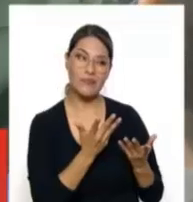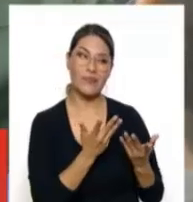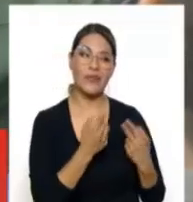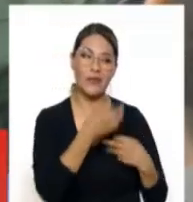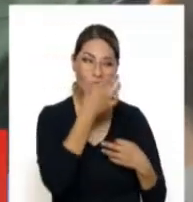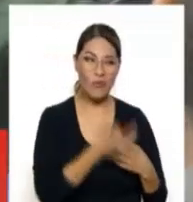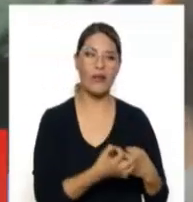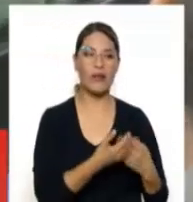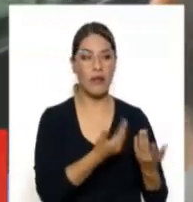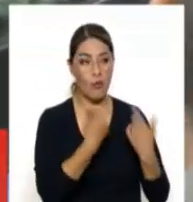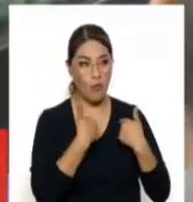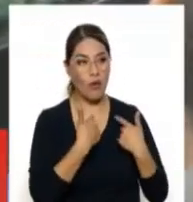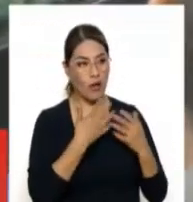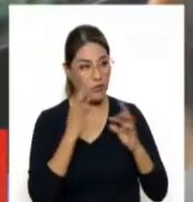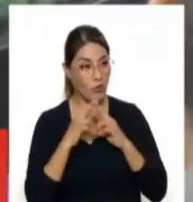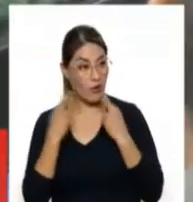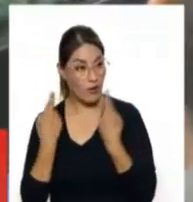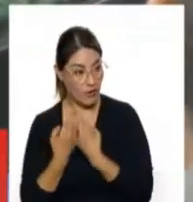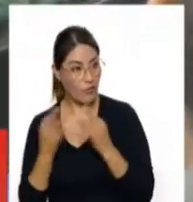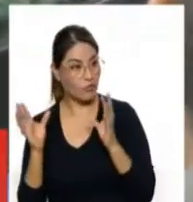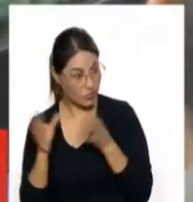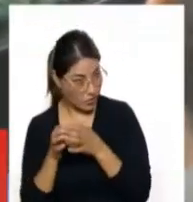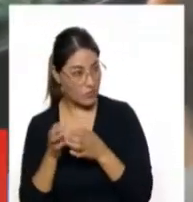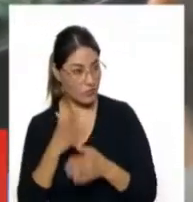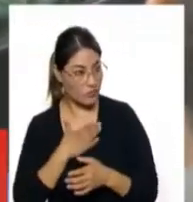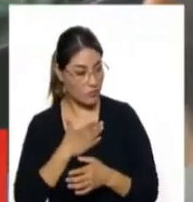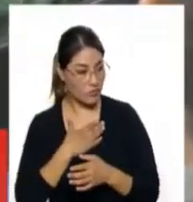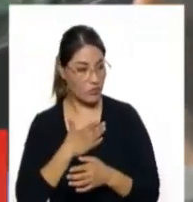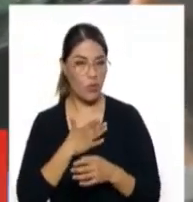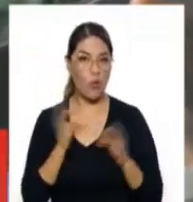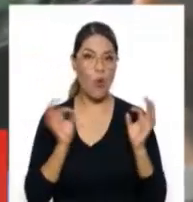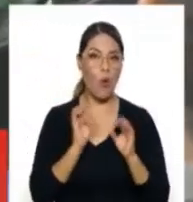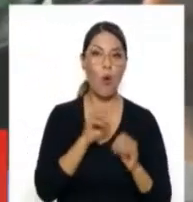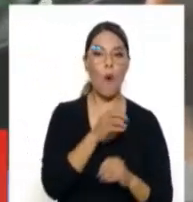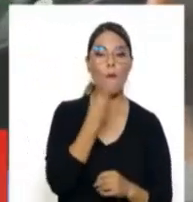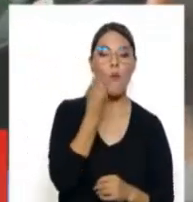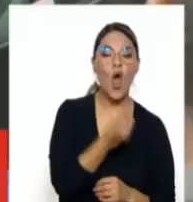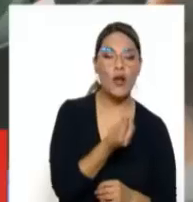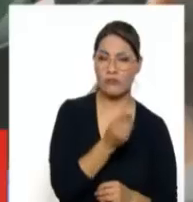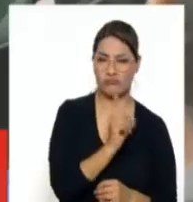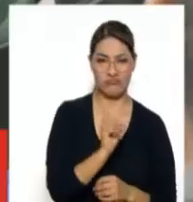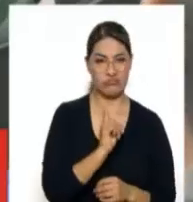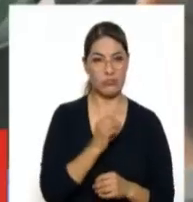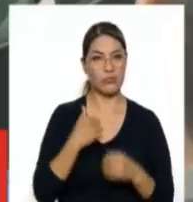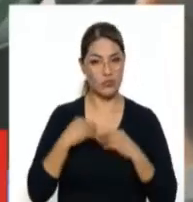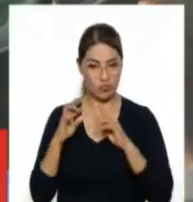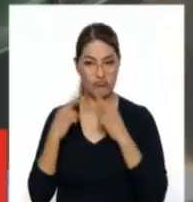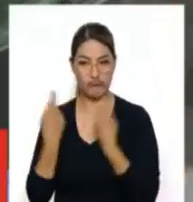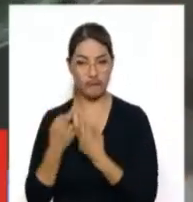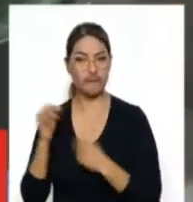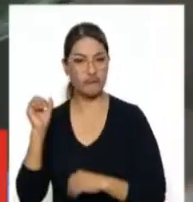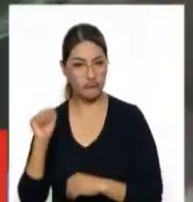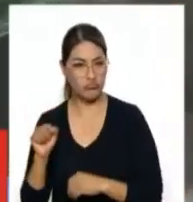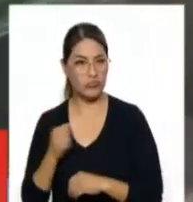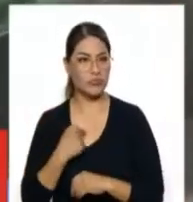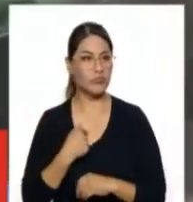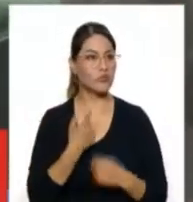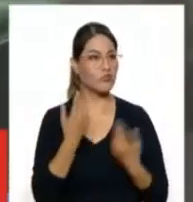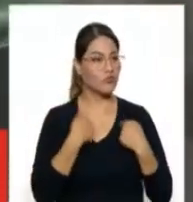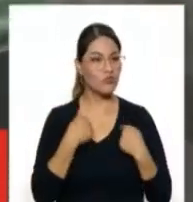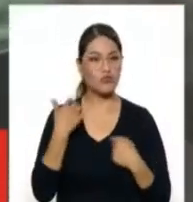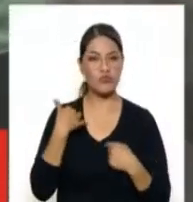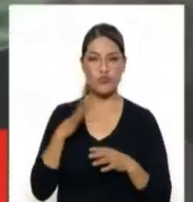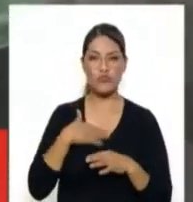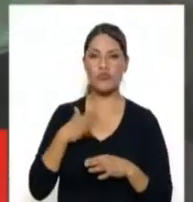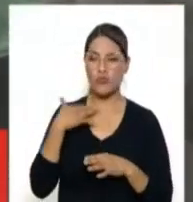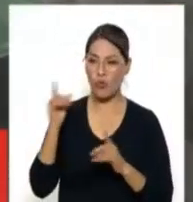Pregúnteme si me he reunido, no por qué y qué hemos tratado. Nunca me he reunido